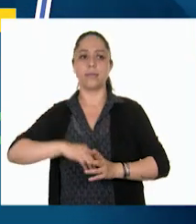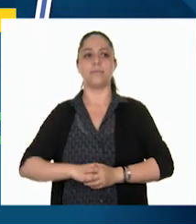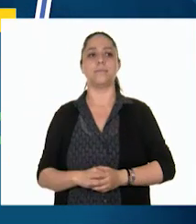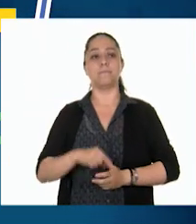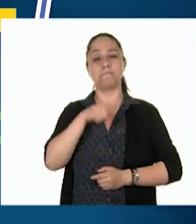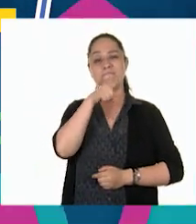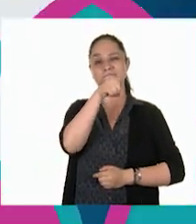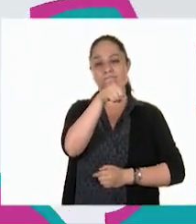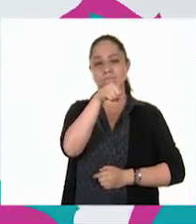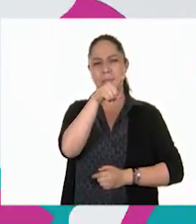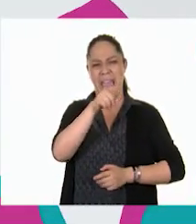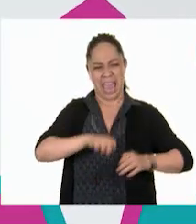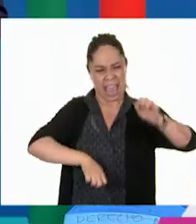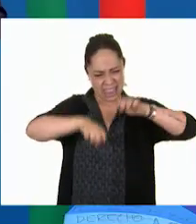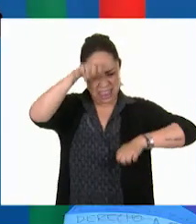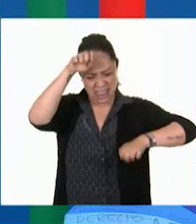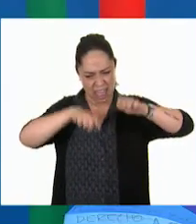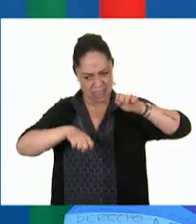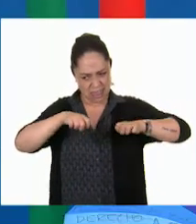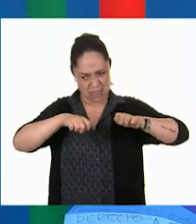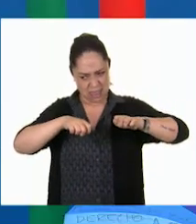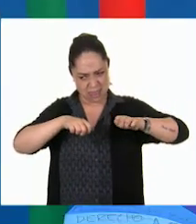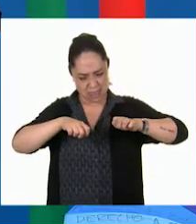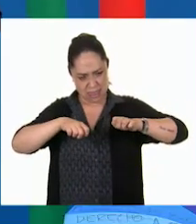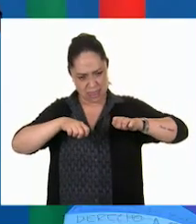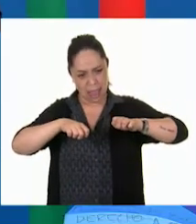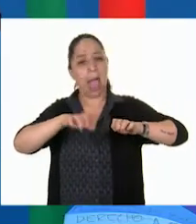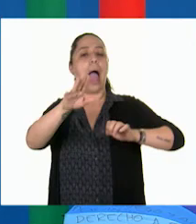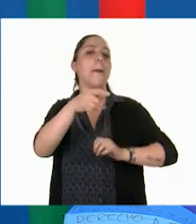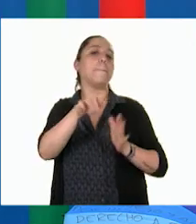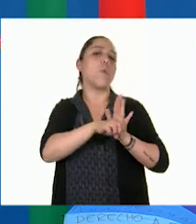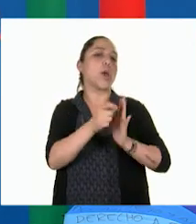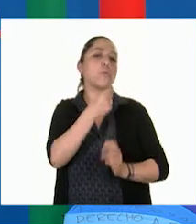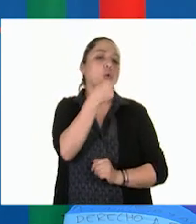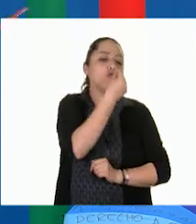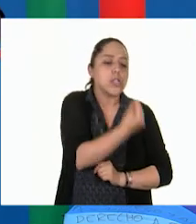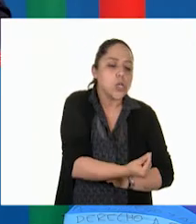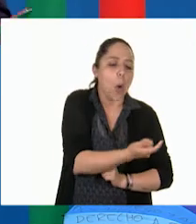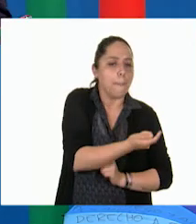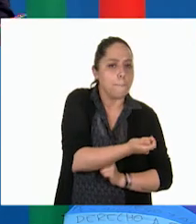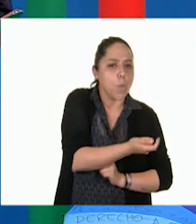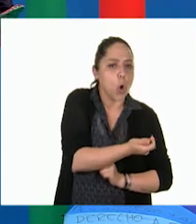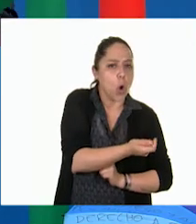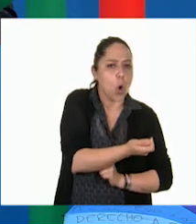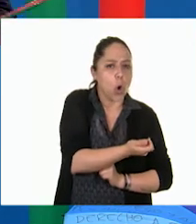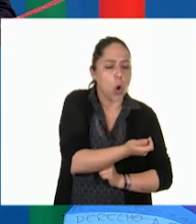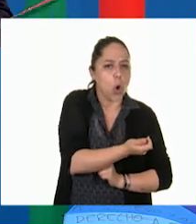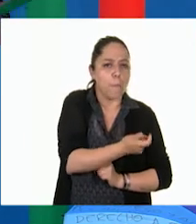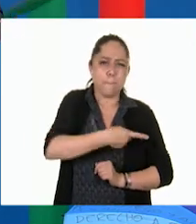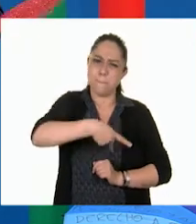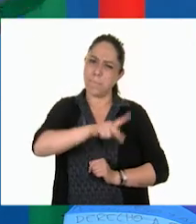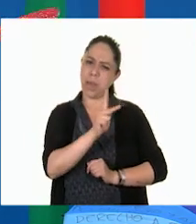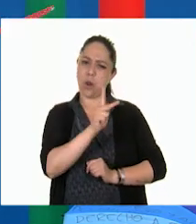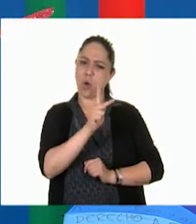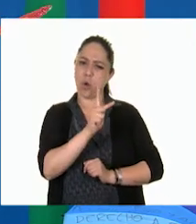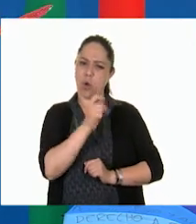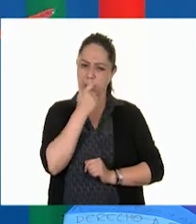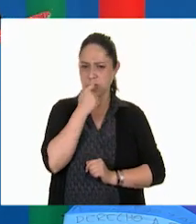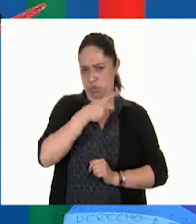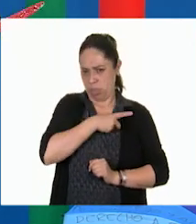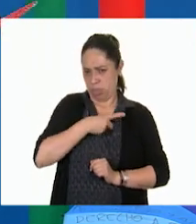acuerdo a la edad? O sea, entonces al más chico le tocará poco. O sea, ¿no debería ser eso, pues, más